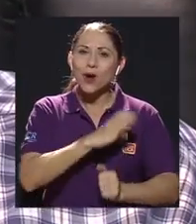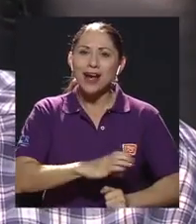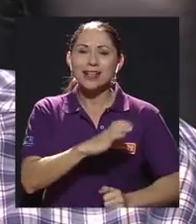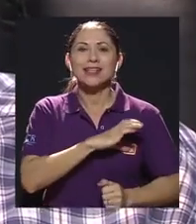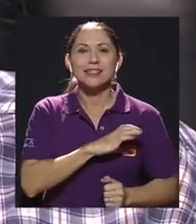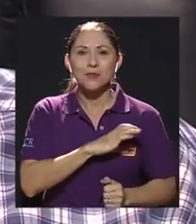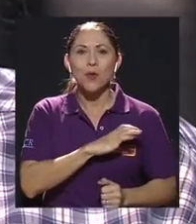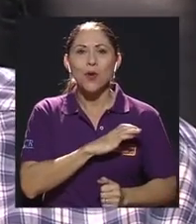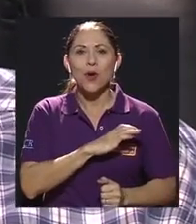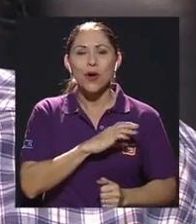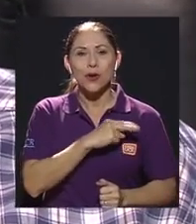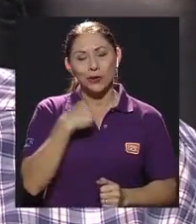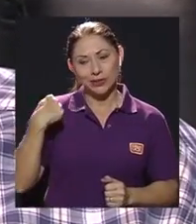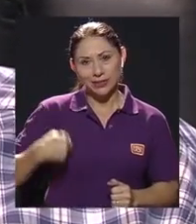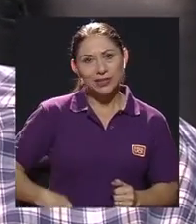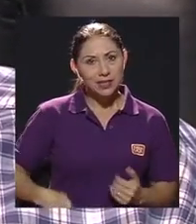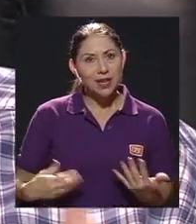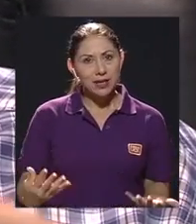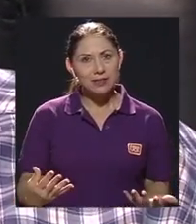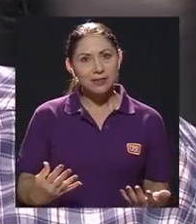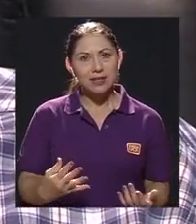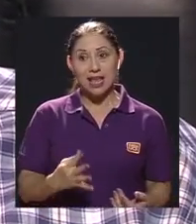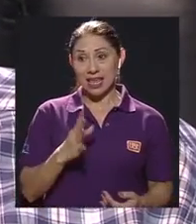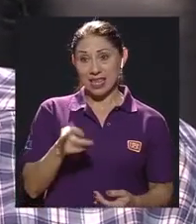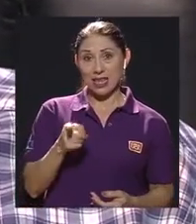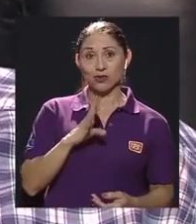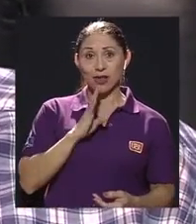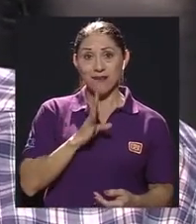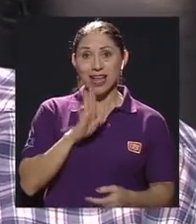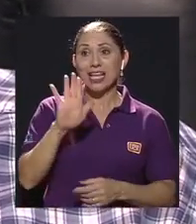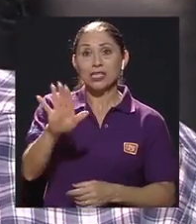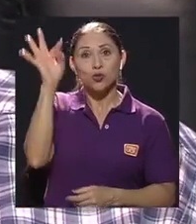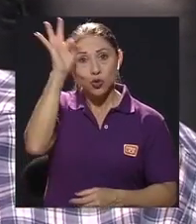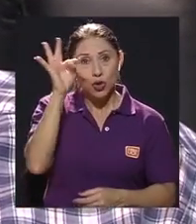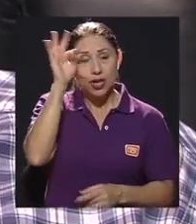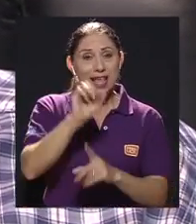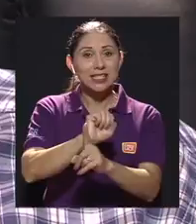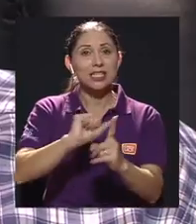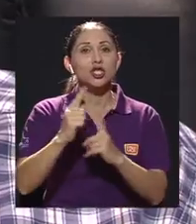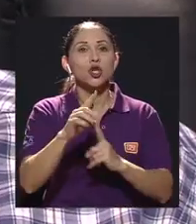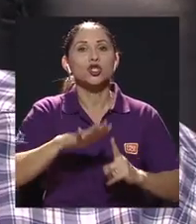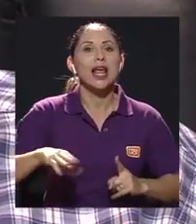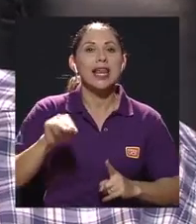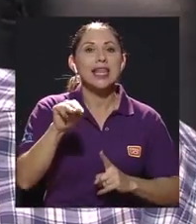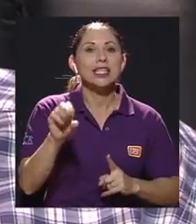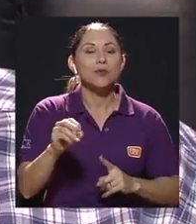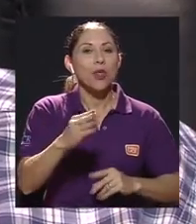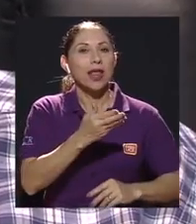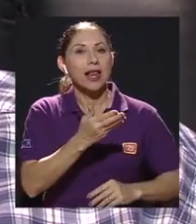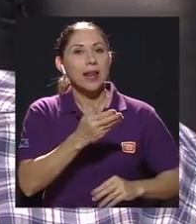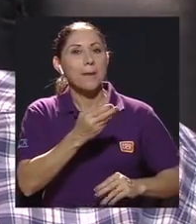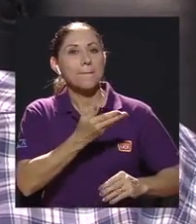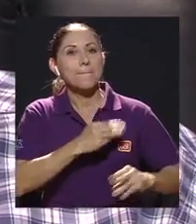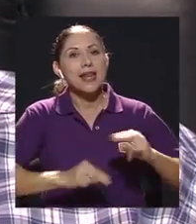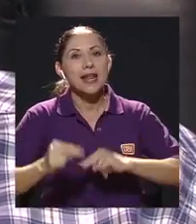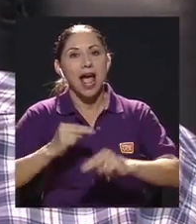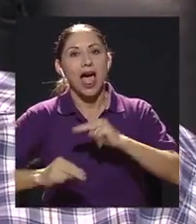características chinas, y hablan de que su teoría es el socialismo de mercado. Decirle